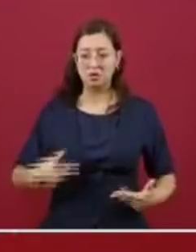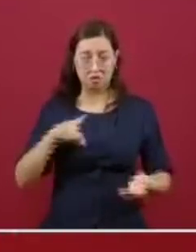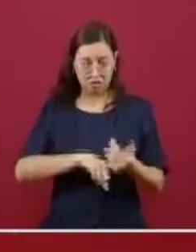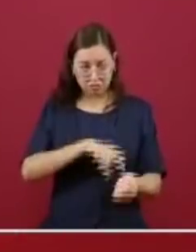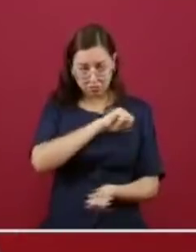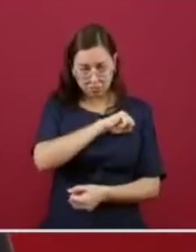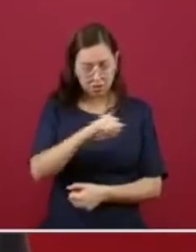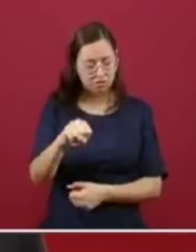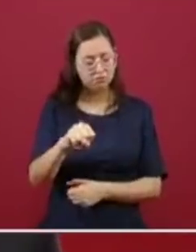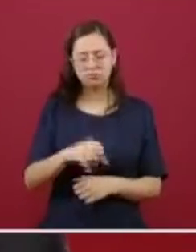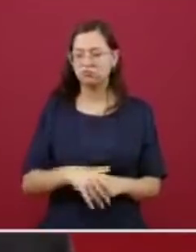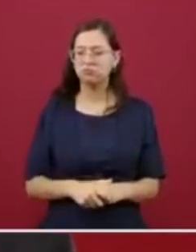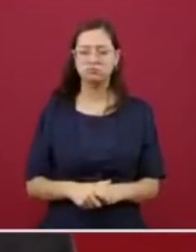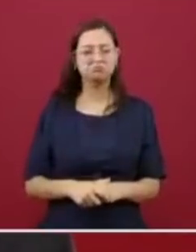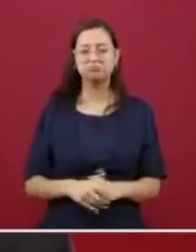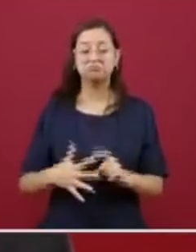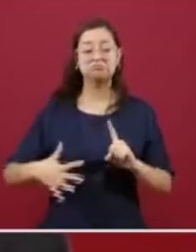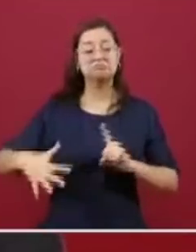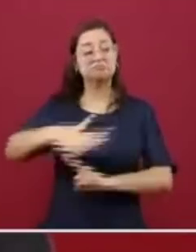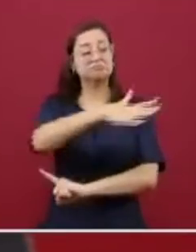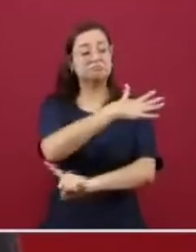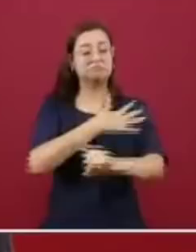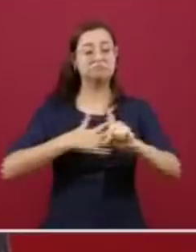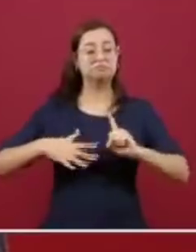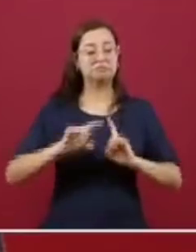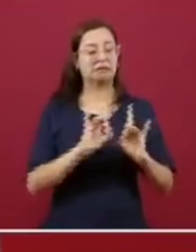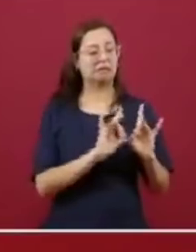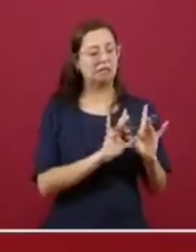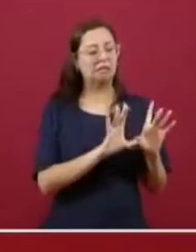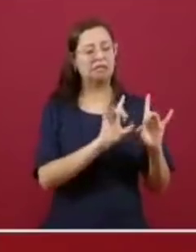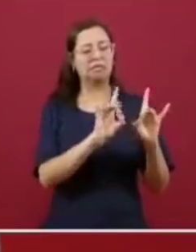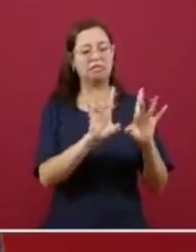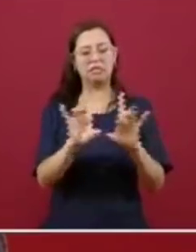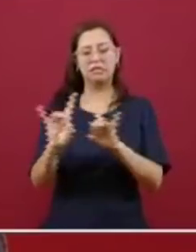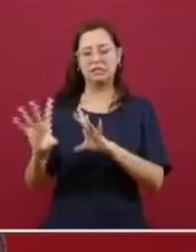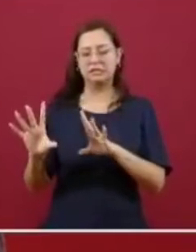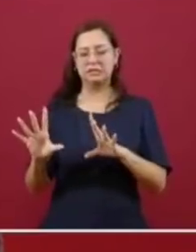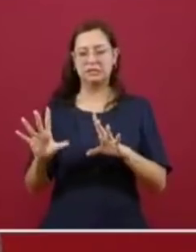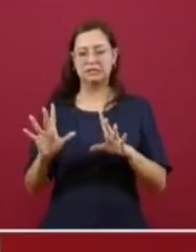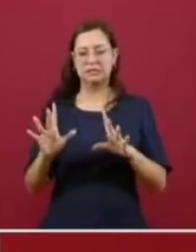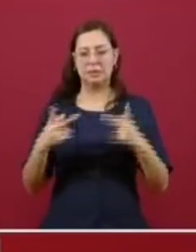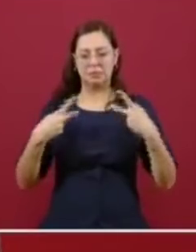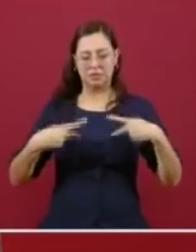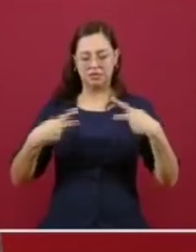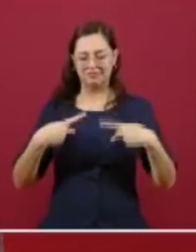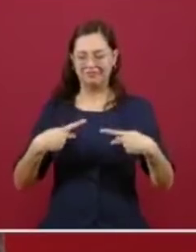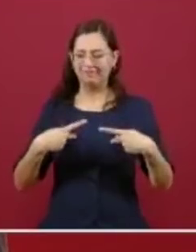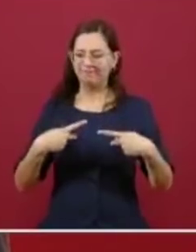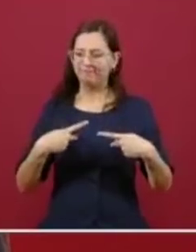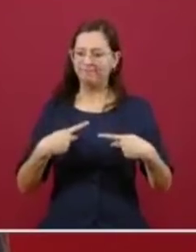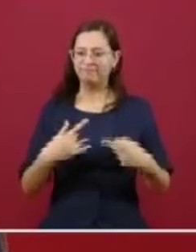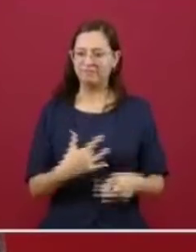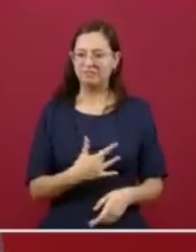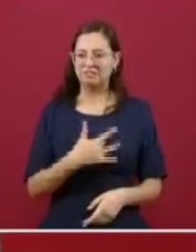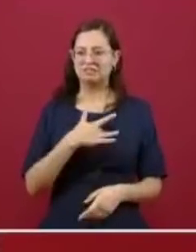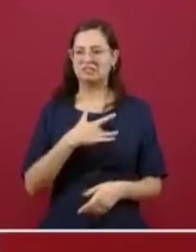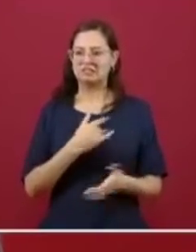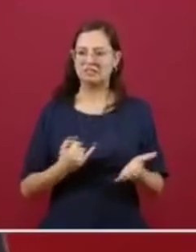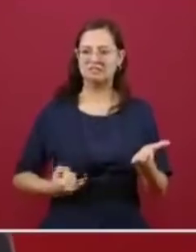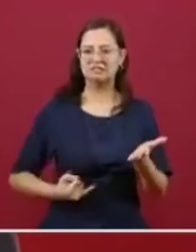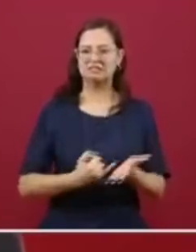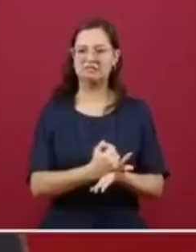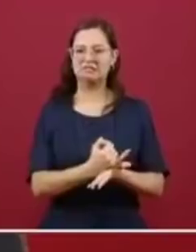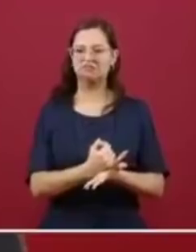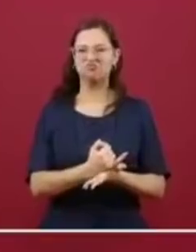naturaleza, son las circunstancias las que llevan a algunos a tomar el camino de las conductas